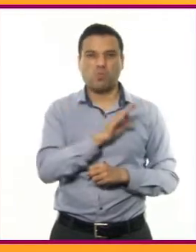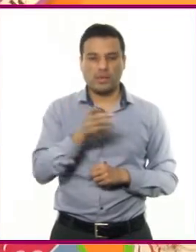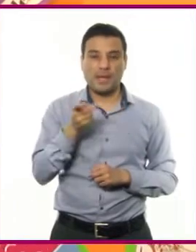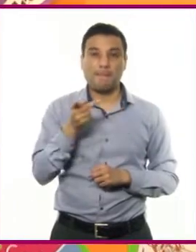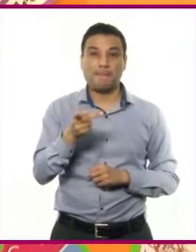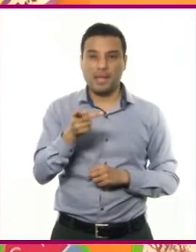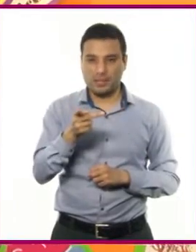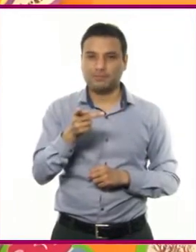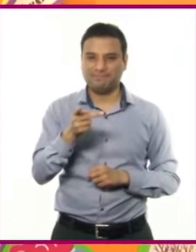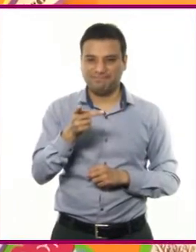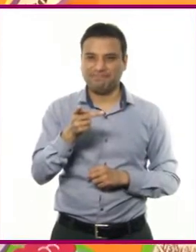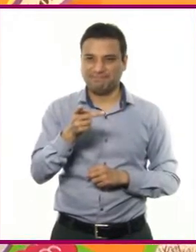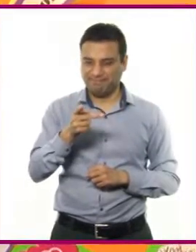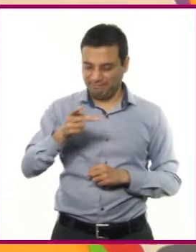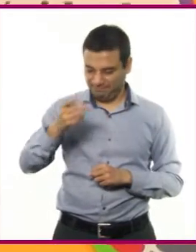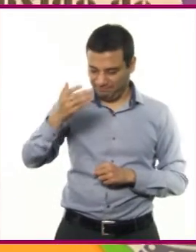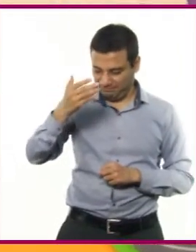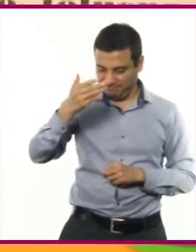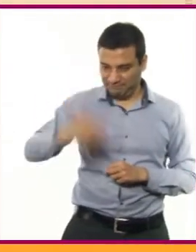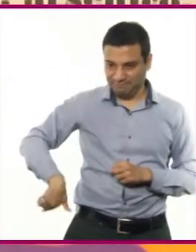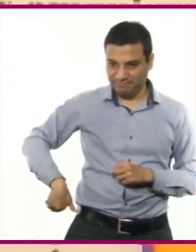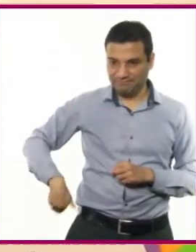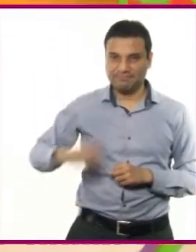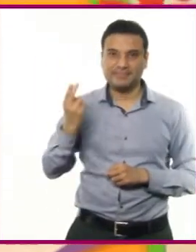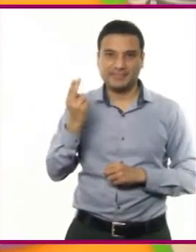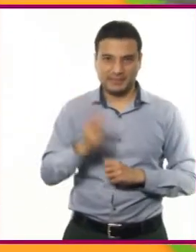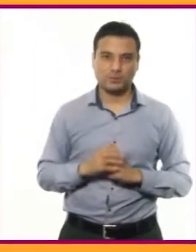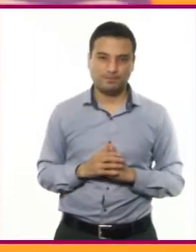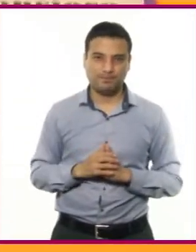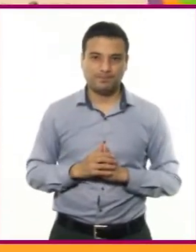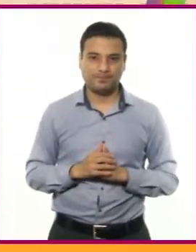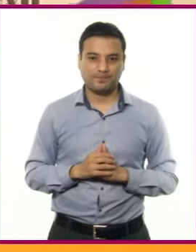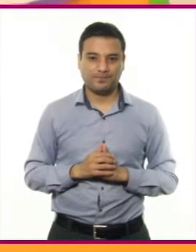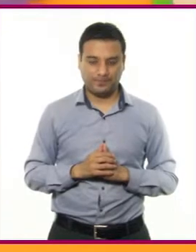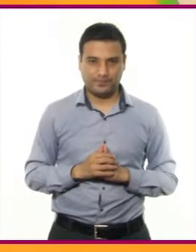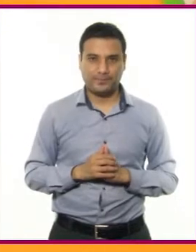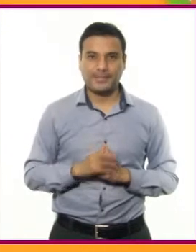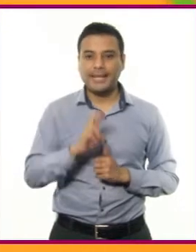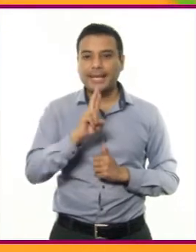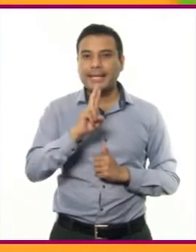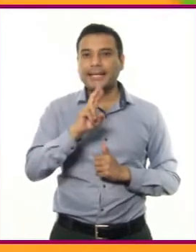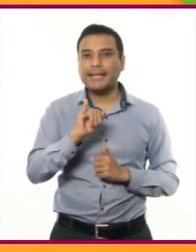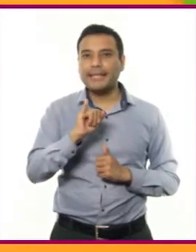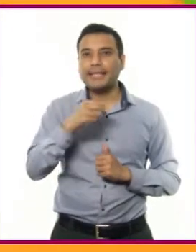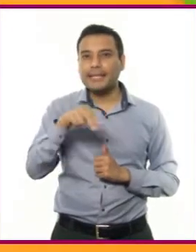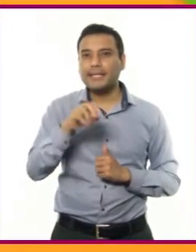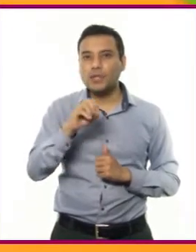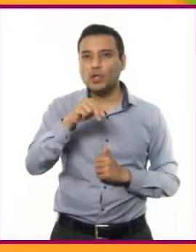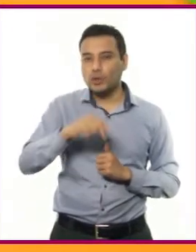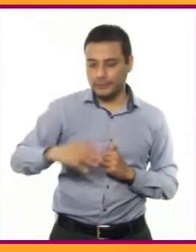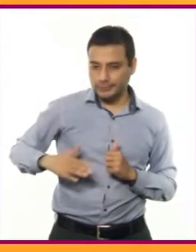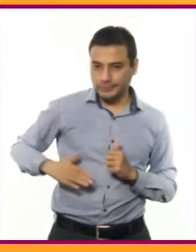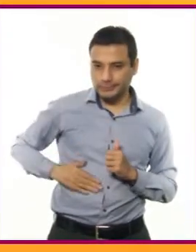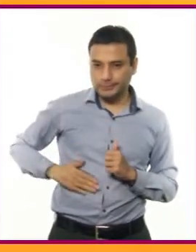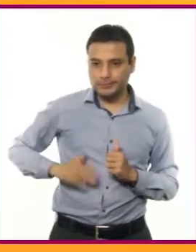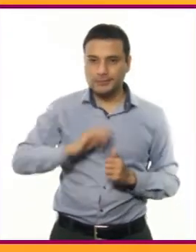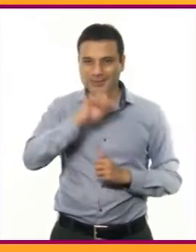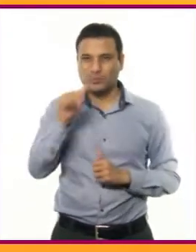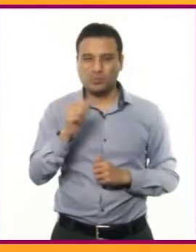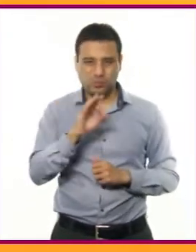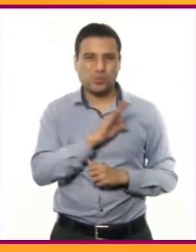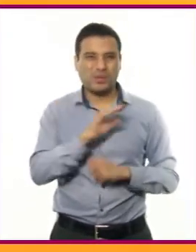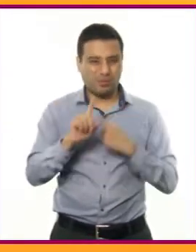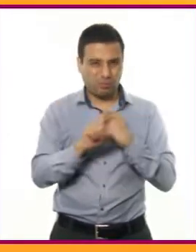deba cortar alguna extremidad. La función renal se afecta tanto para individuos sanos como para los que